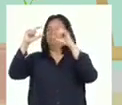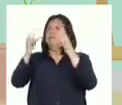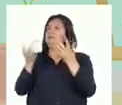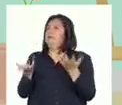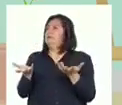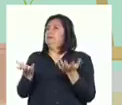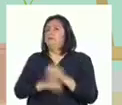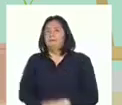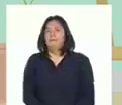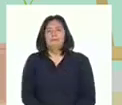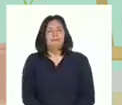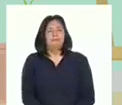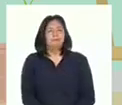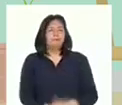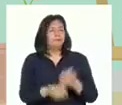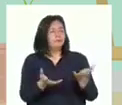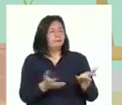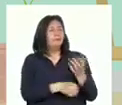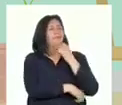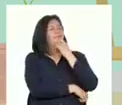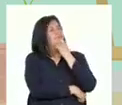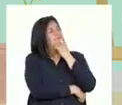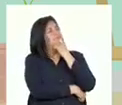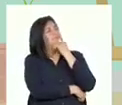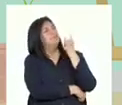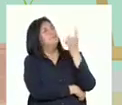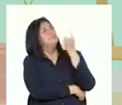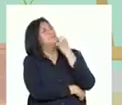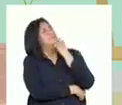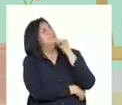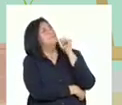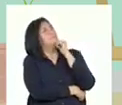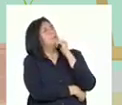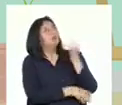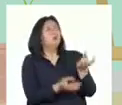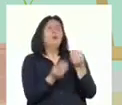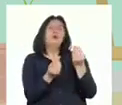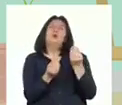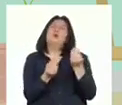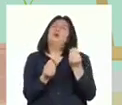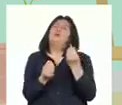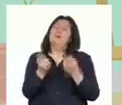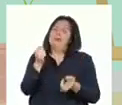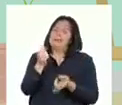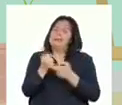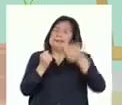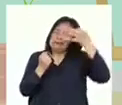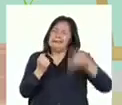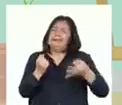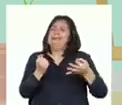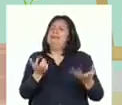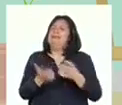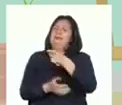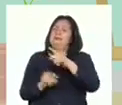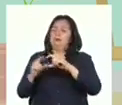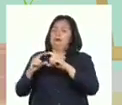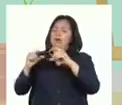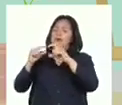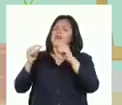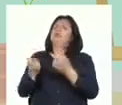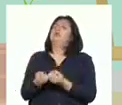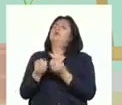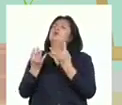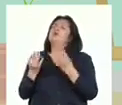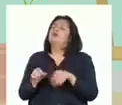estos son grandes. Daniel se pregunta entonces, ¿cómo podemos estar seguros de que estos cuadraditos